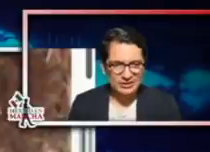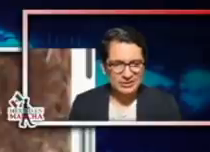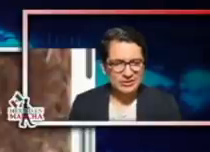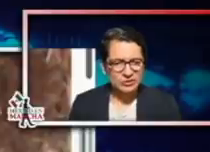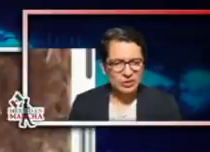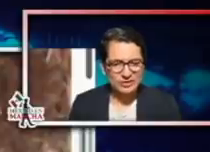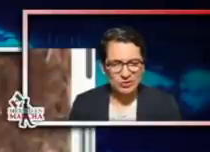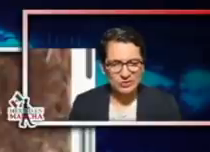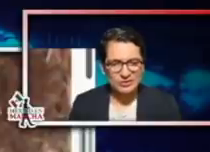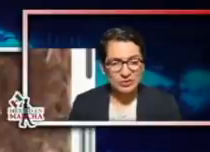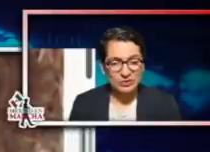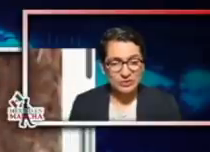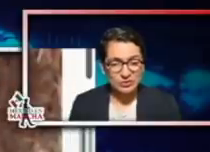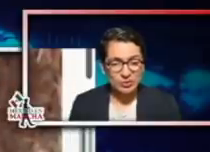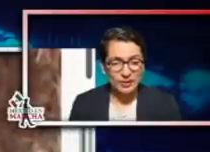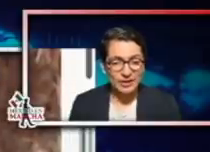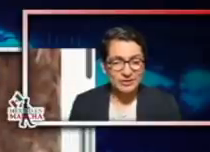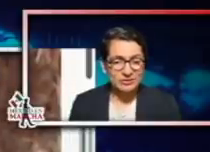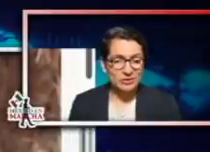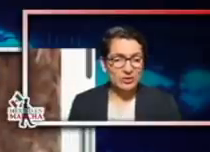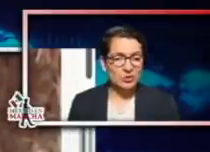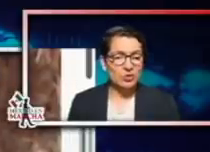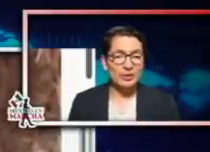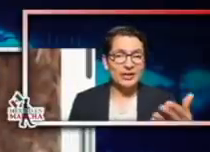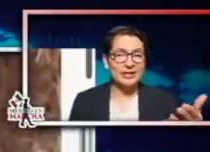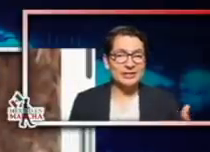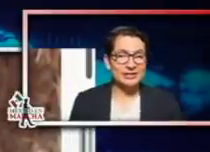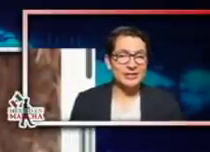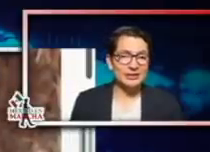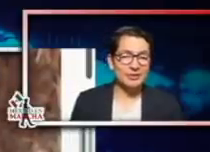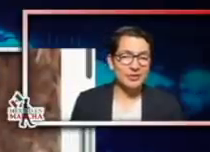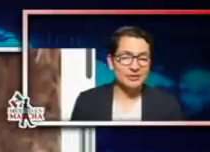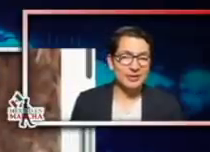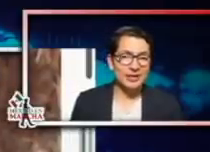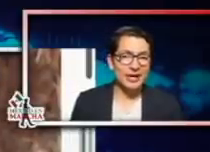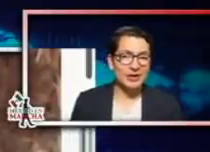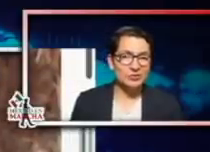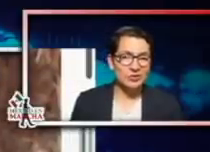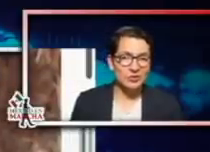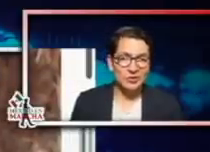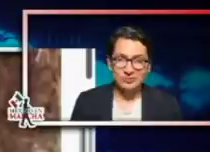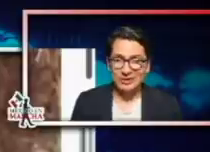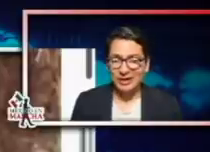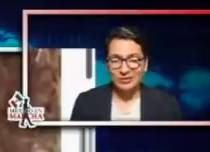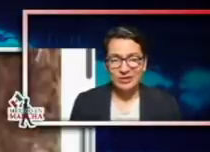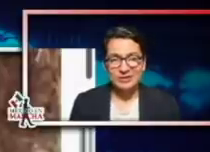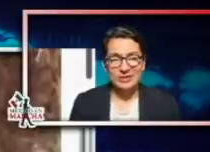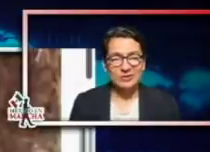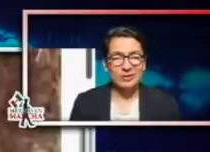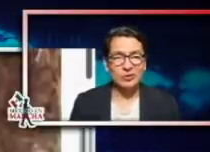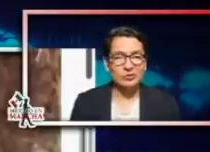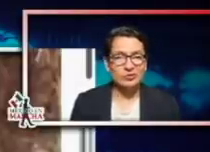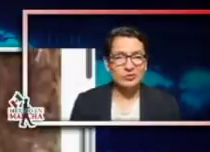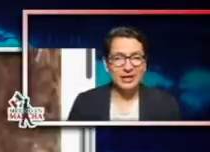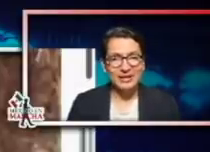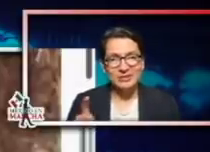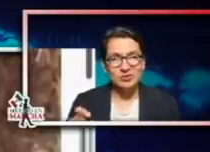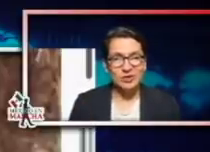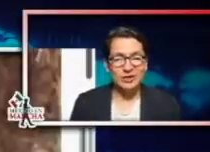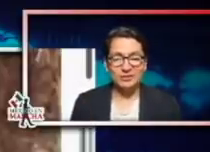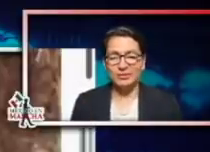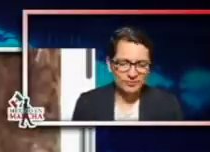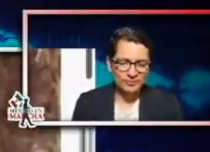las decisiones y los destinos de nuestro país un hombre que 17 millones de mexicanos lo respaldaron en esta última consulta